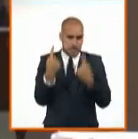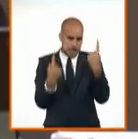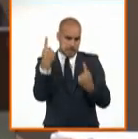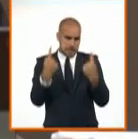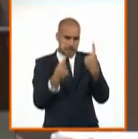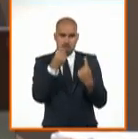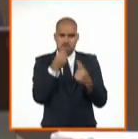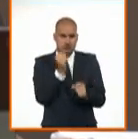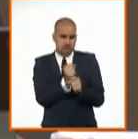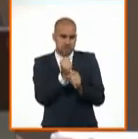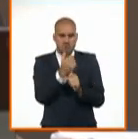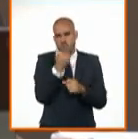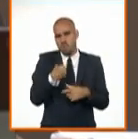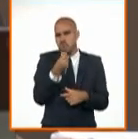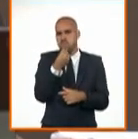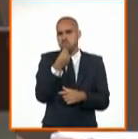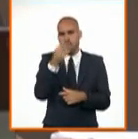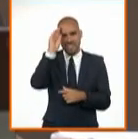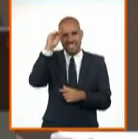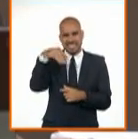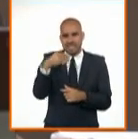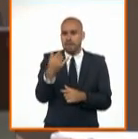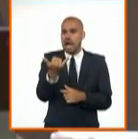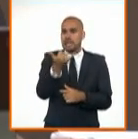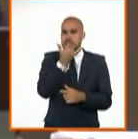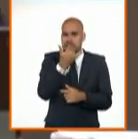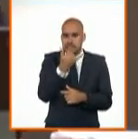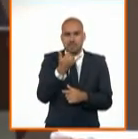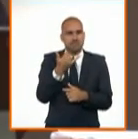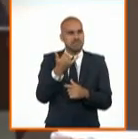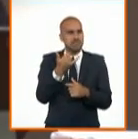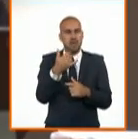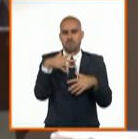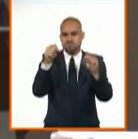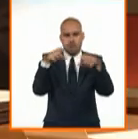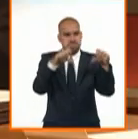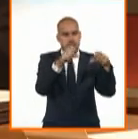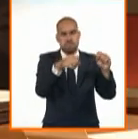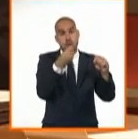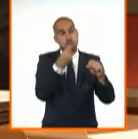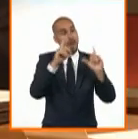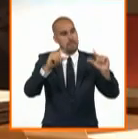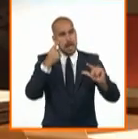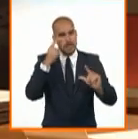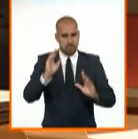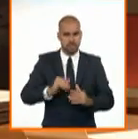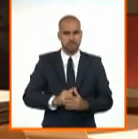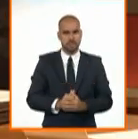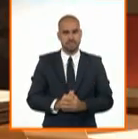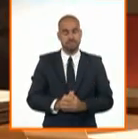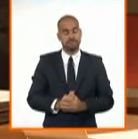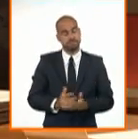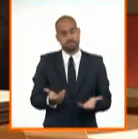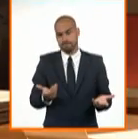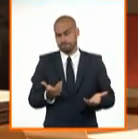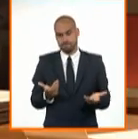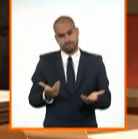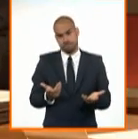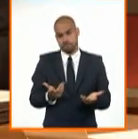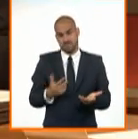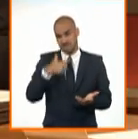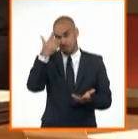permiten disminuir los déficit de los pero en el momento actual con las condiciones que están